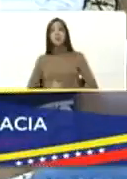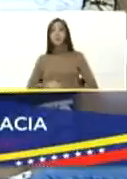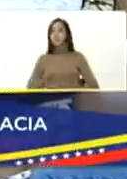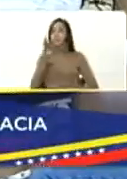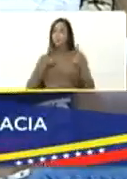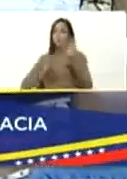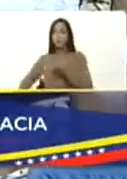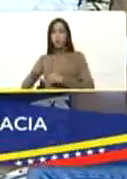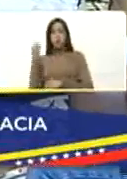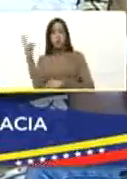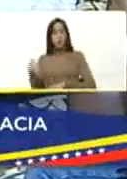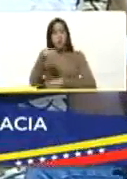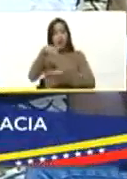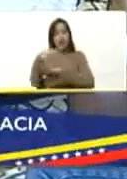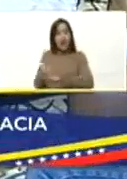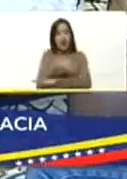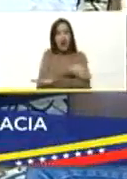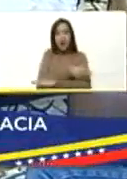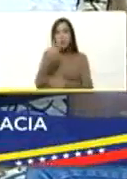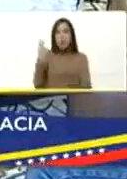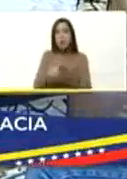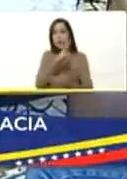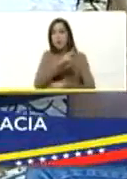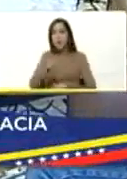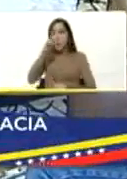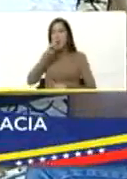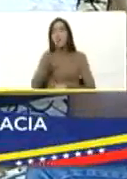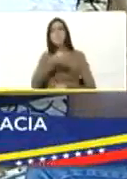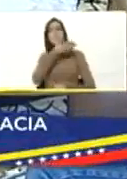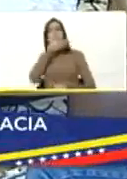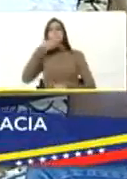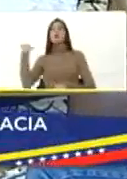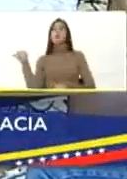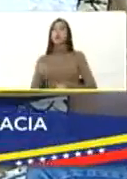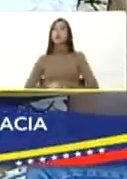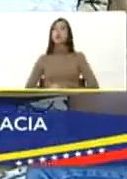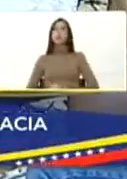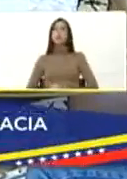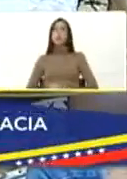nueva Asamblea Nacional y 2021 ha sido para mejor. Yo les digo,